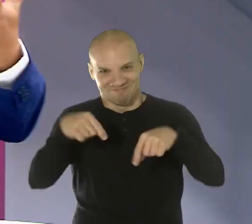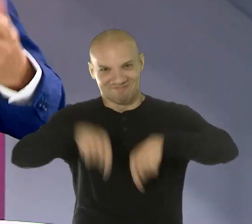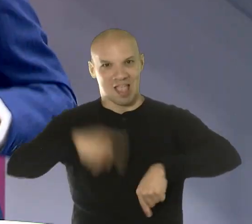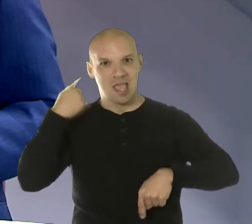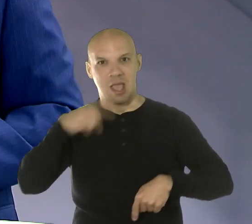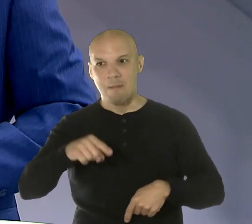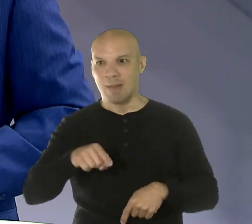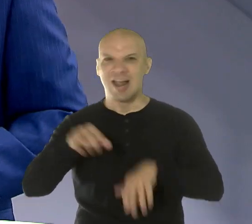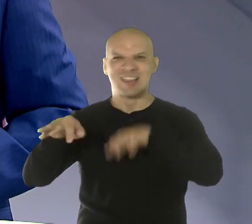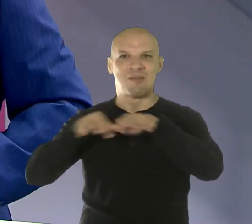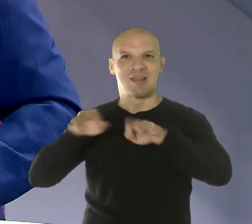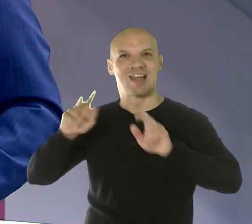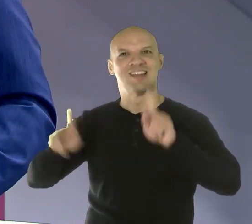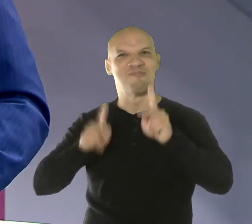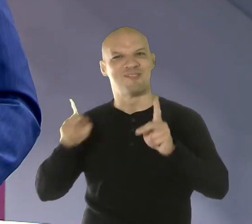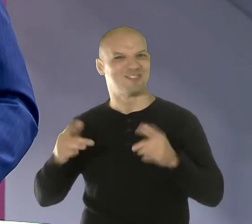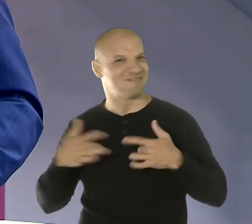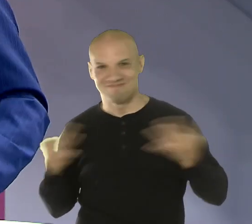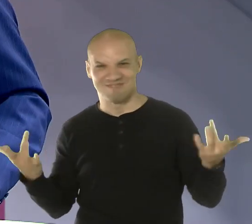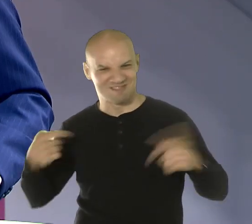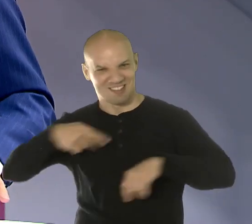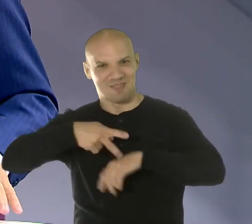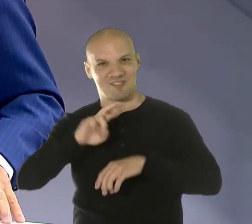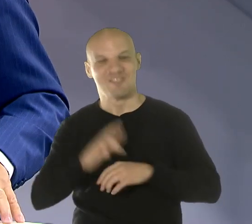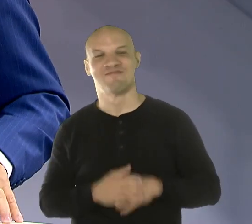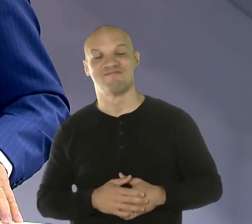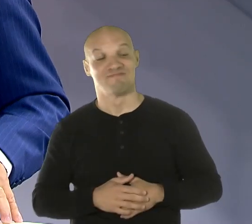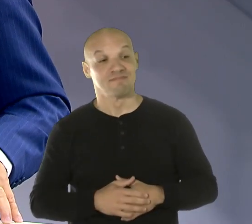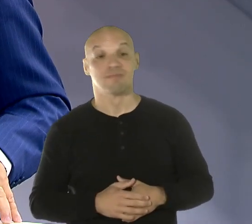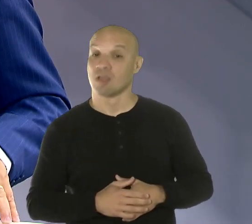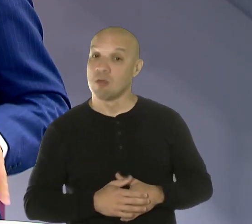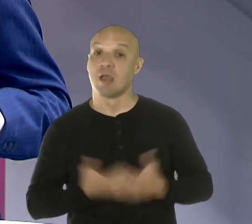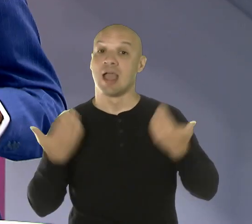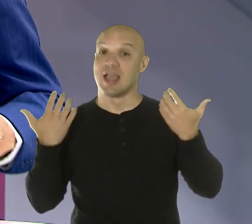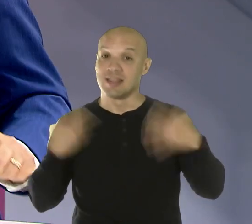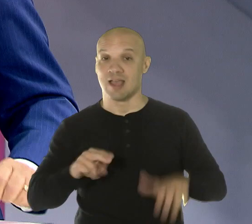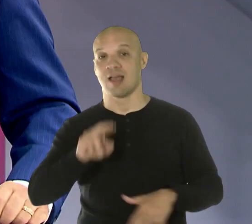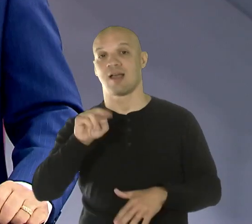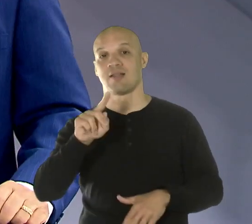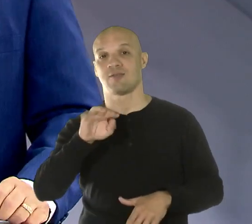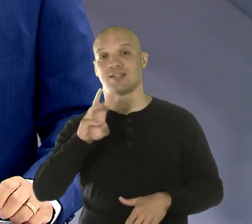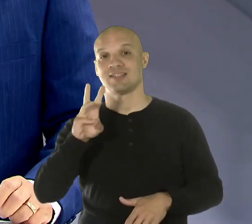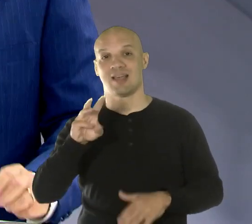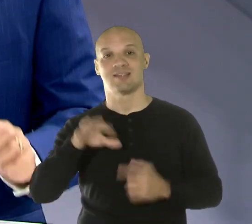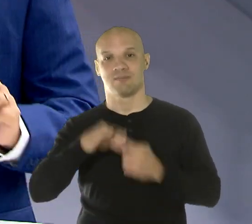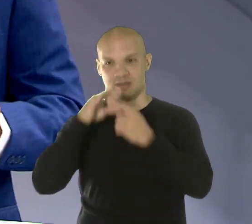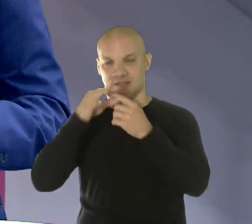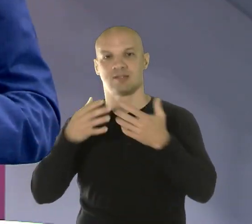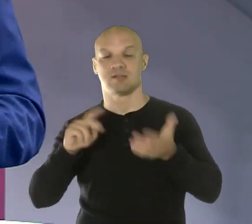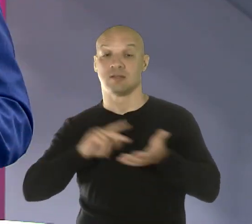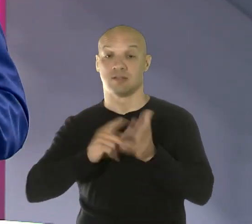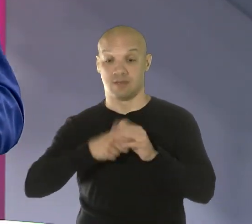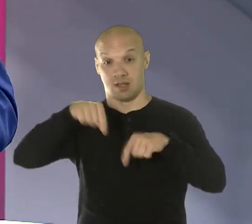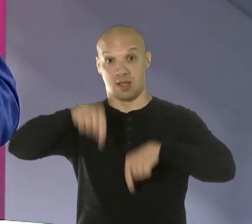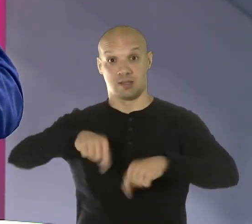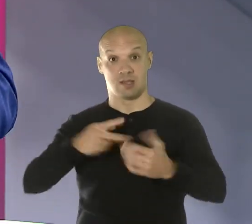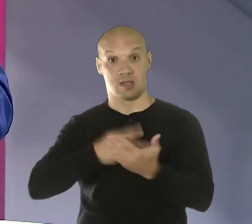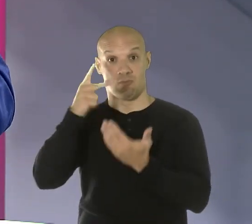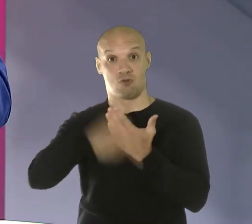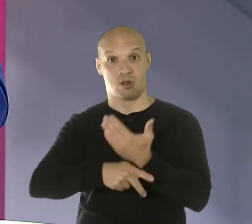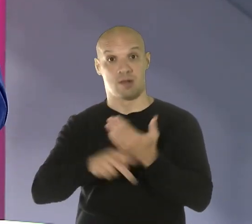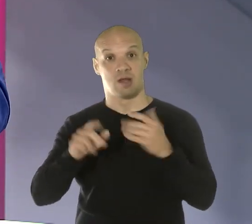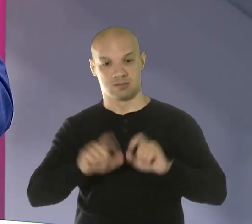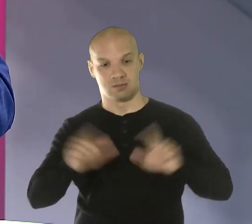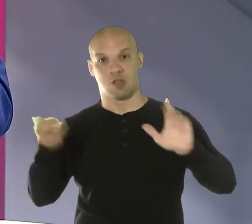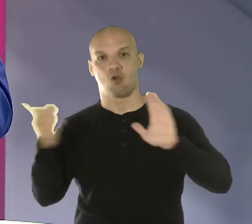de nosotros los puertorriqueños. Y de esta forma finaliza Noticias Especial. Les recordamos que las ediciones de Noticias Especial se